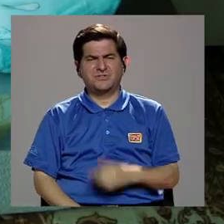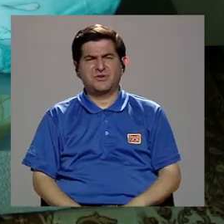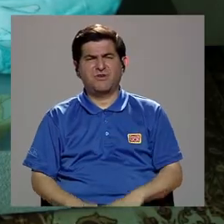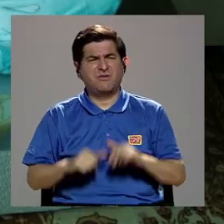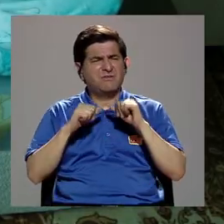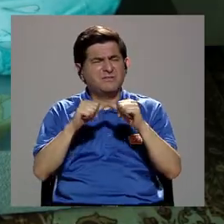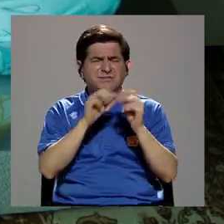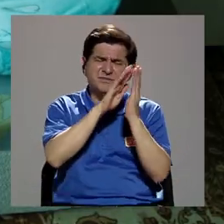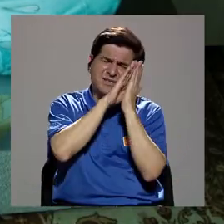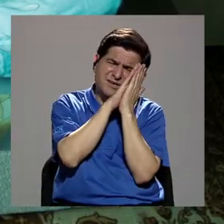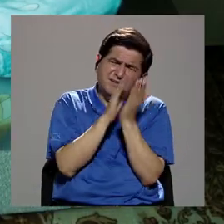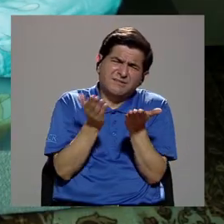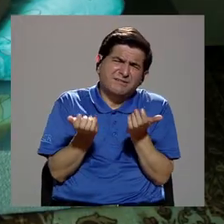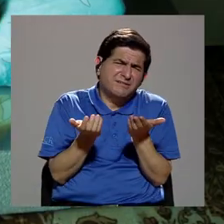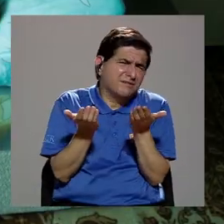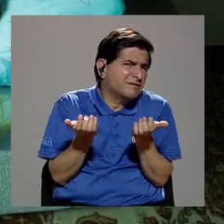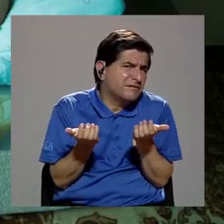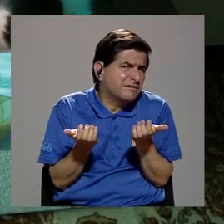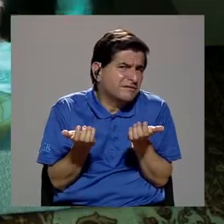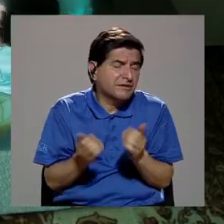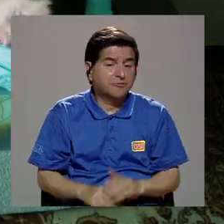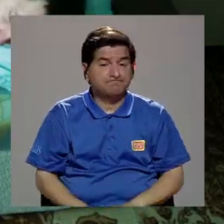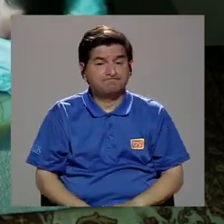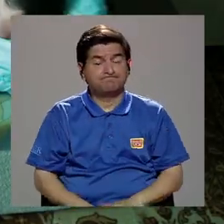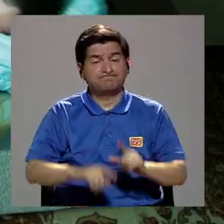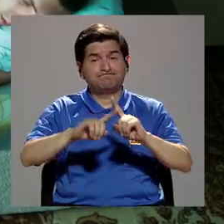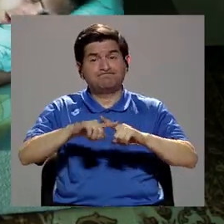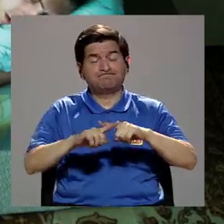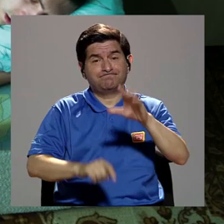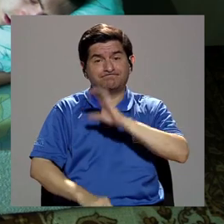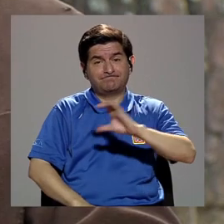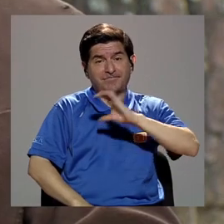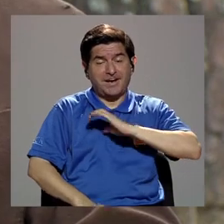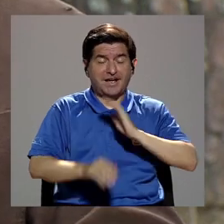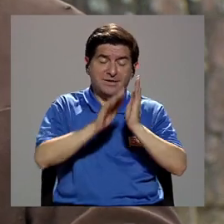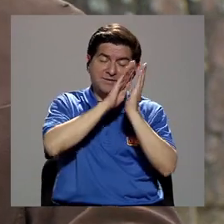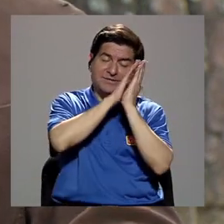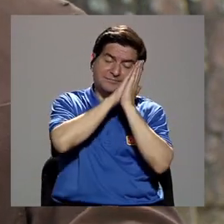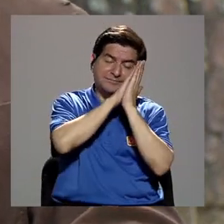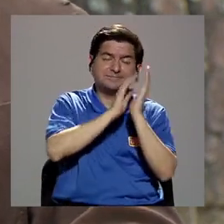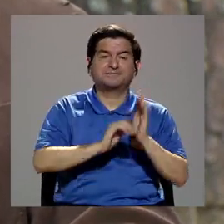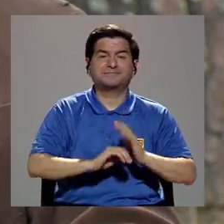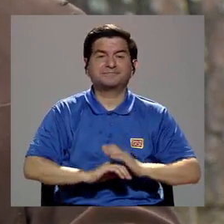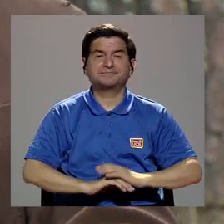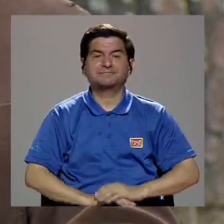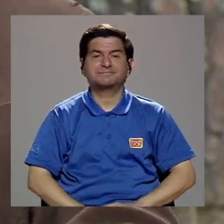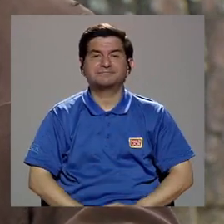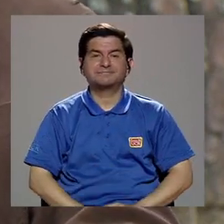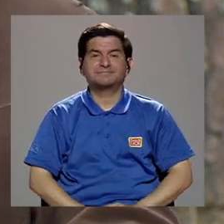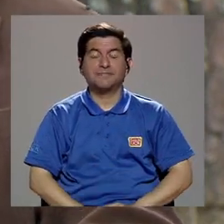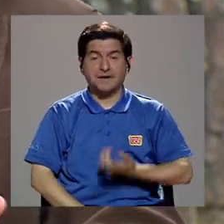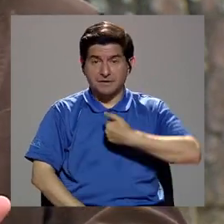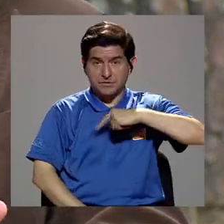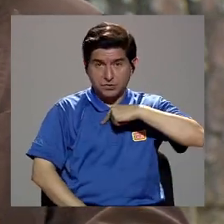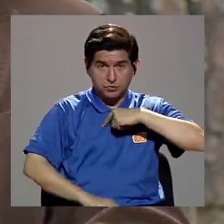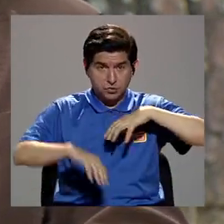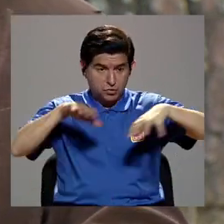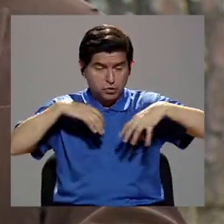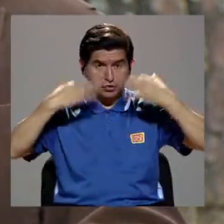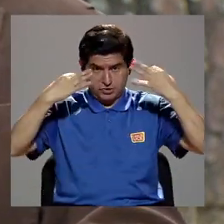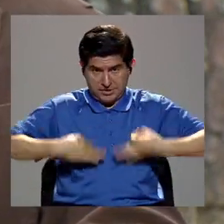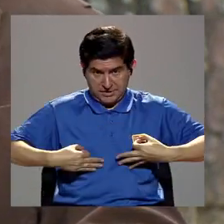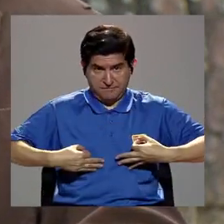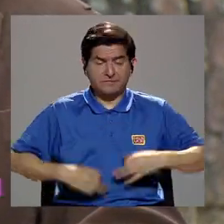ganas tengo yo de seguir pegado a la cama? Y eso tiene que ver con la calidad del sueño que tengamos. Entonces, por un lado, si hacemos